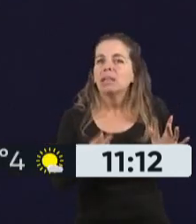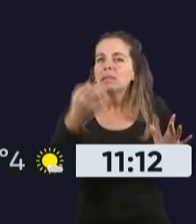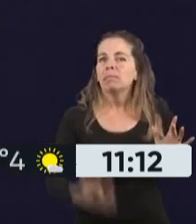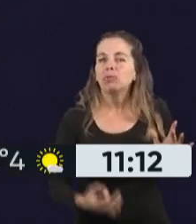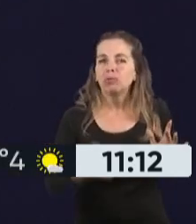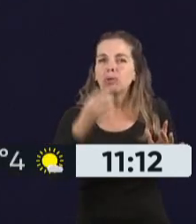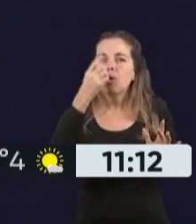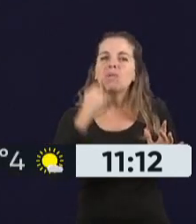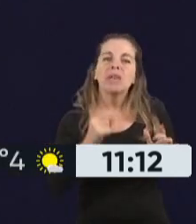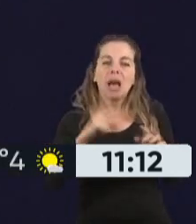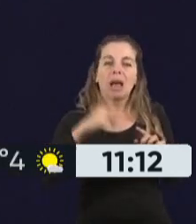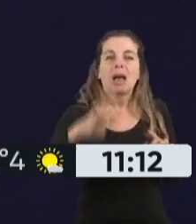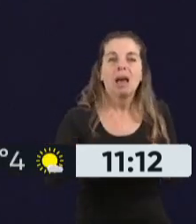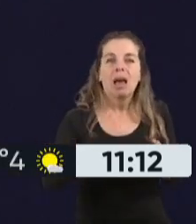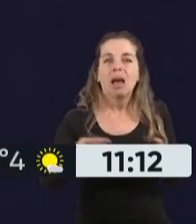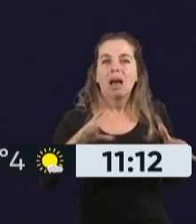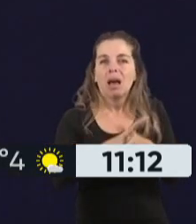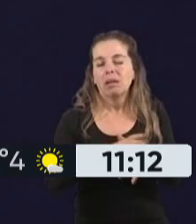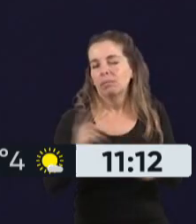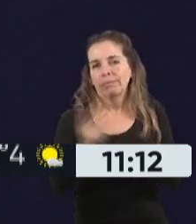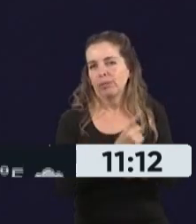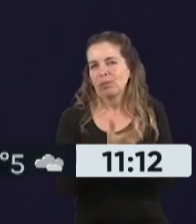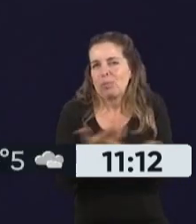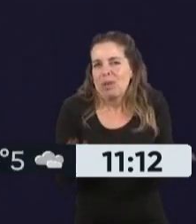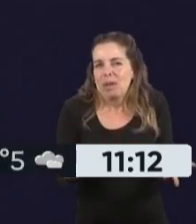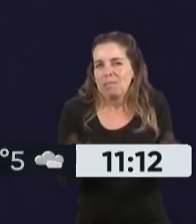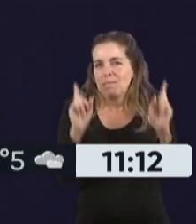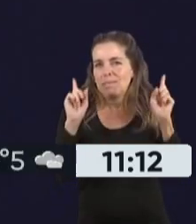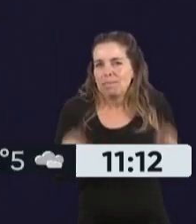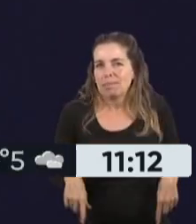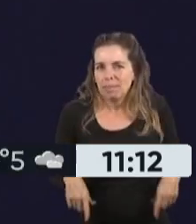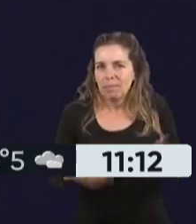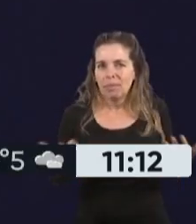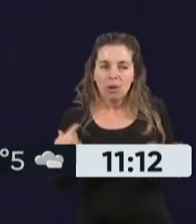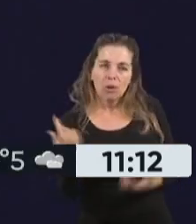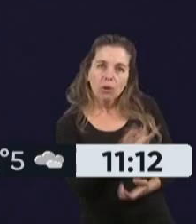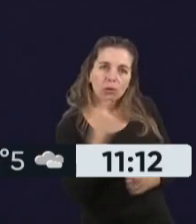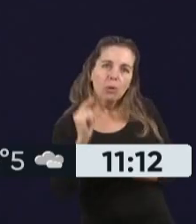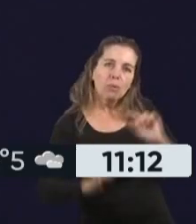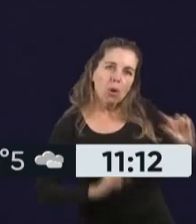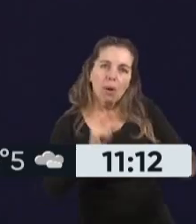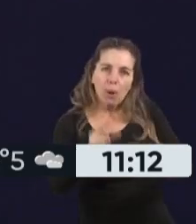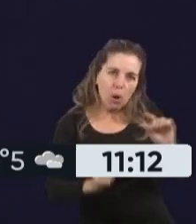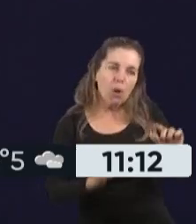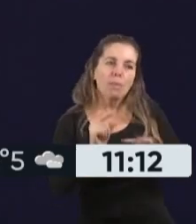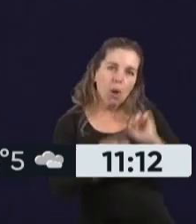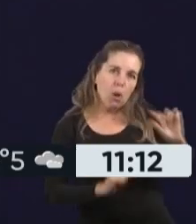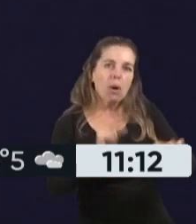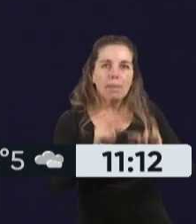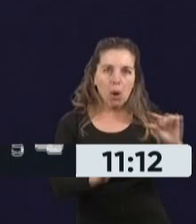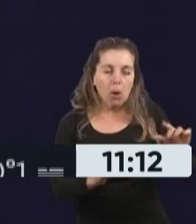del cepo va en contra de lo que nosotros efectivamente hacemos, porque nosotros al dar más libertad cada